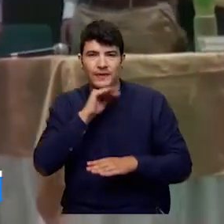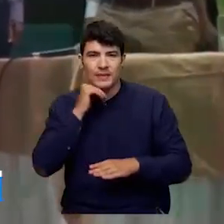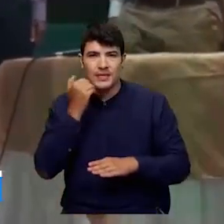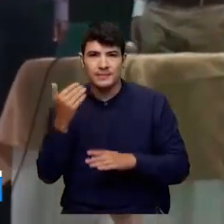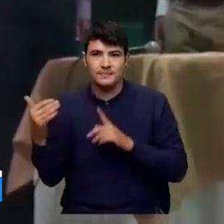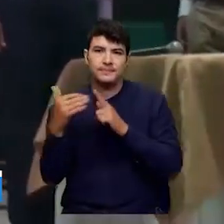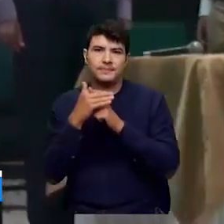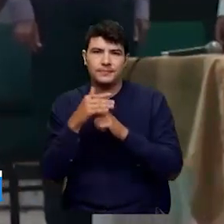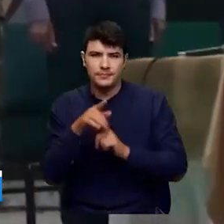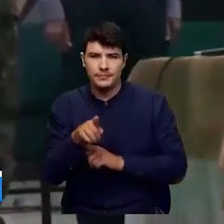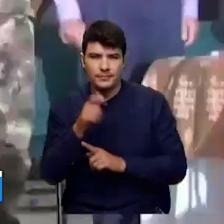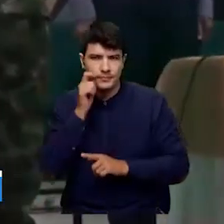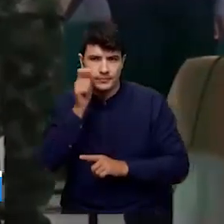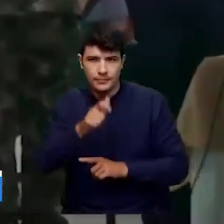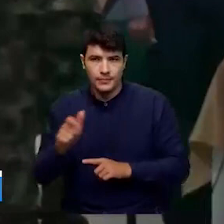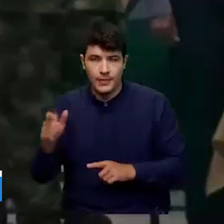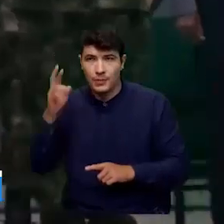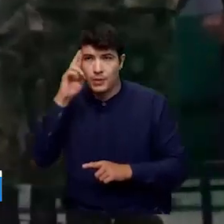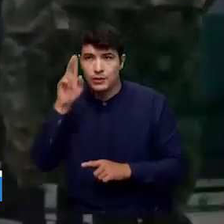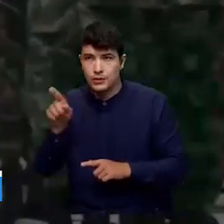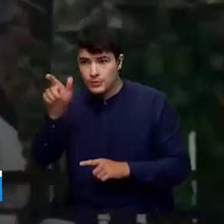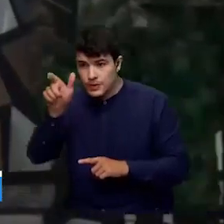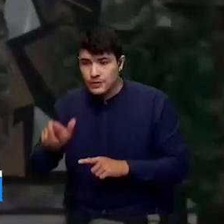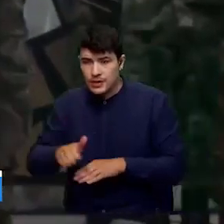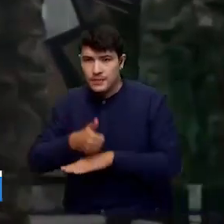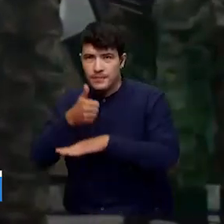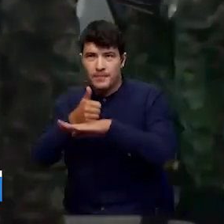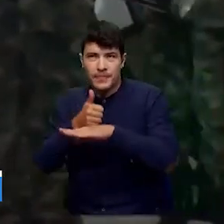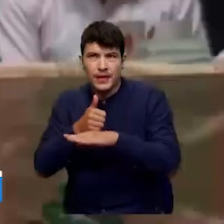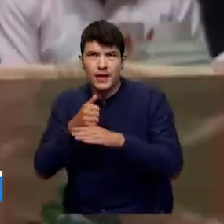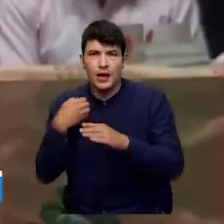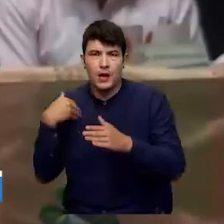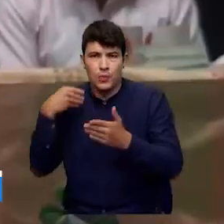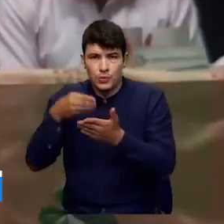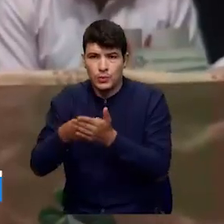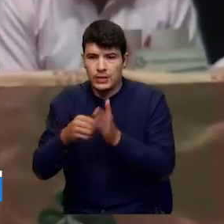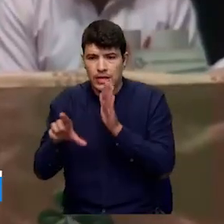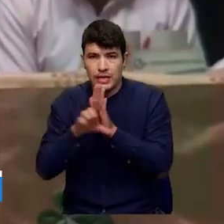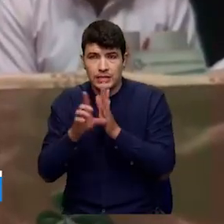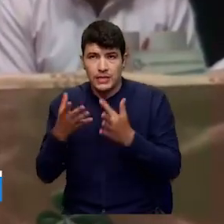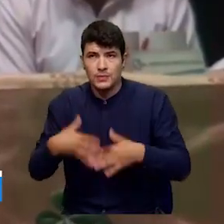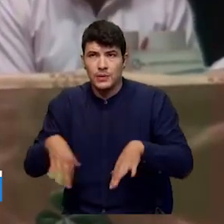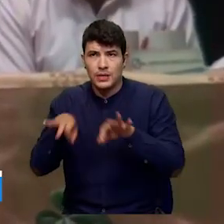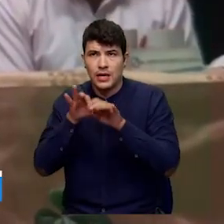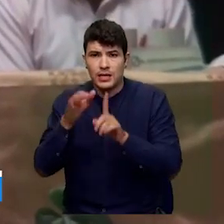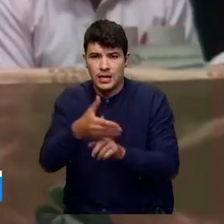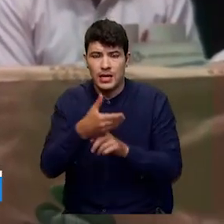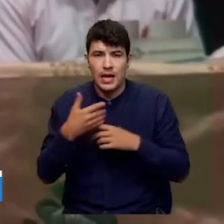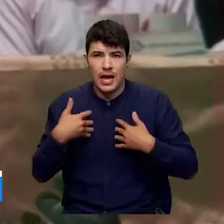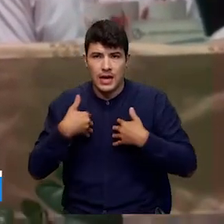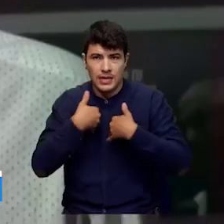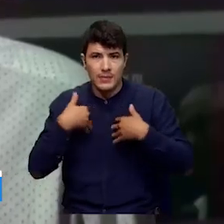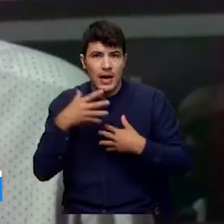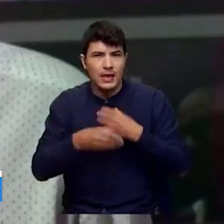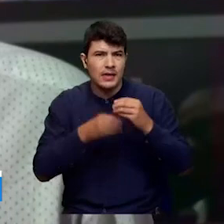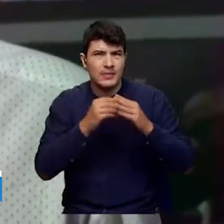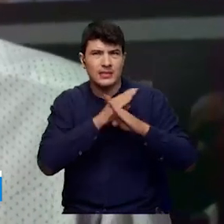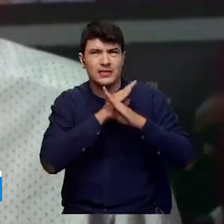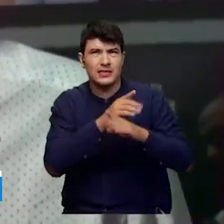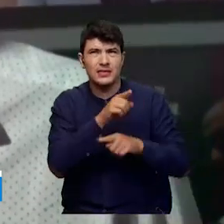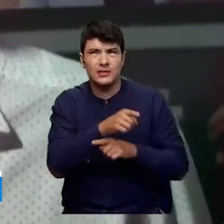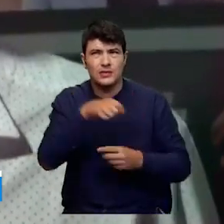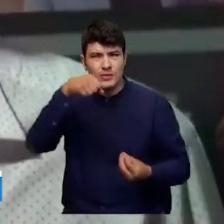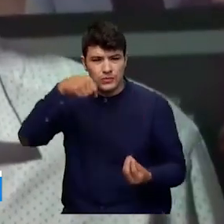Cámara, Juan Carlos Lozada, activista y ambientalista, autor de leyes importantes como la de protección animal y férreo opositor a procedimientos como el